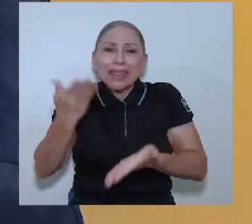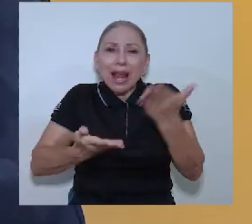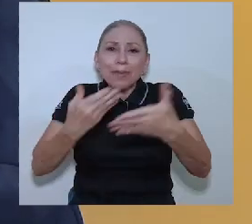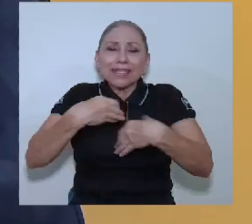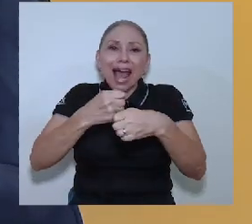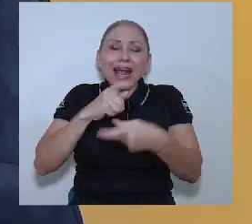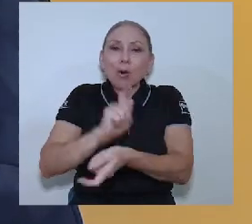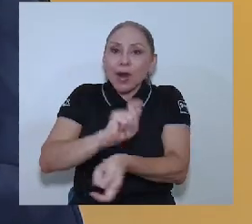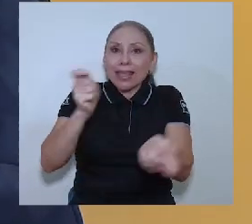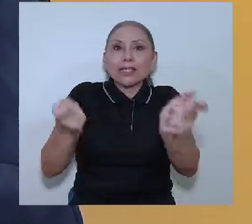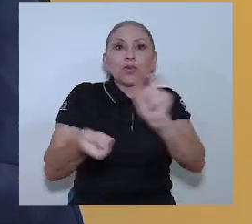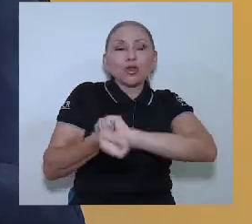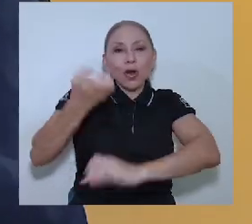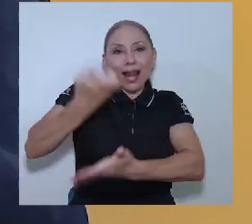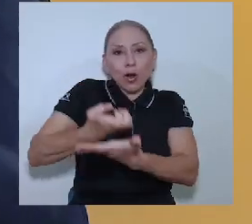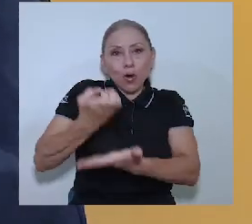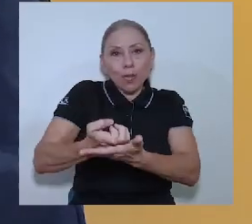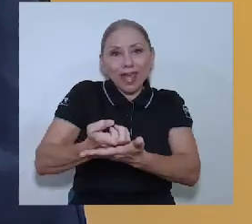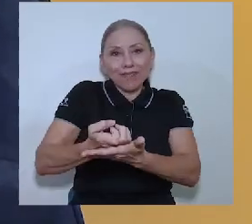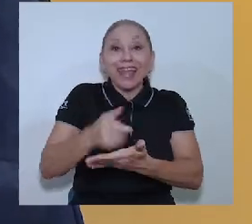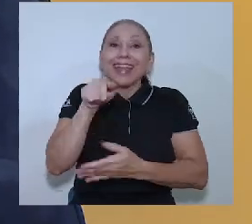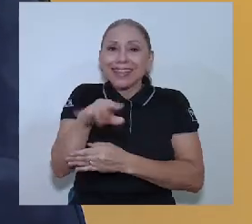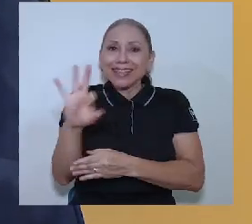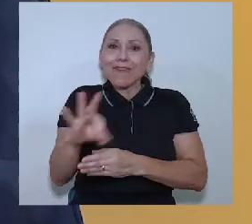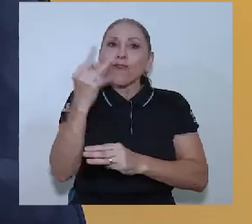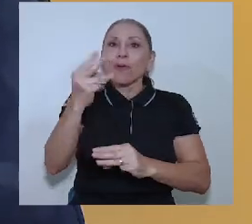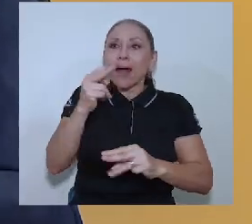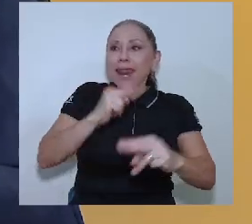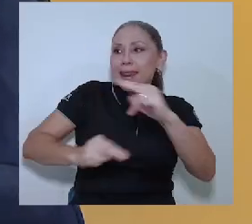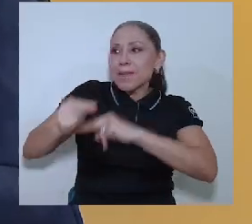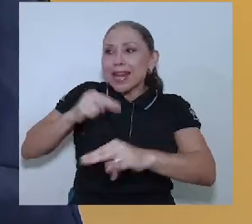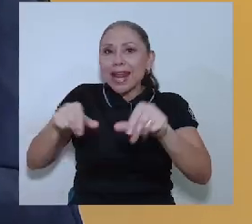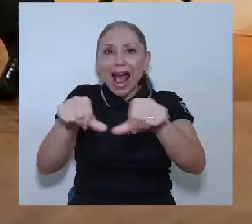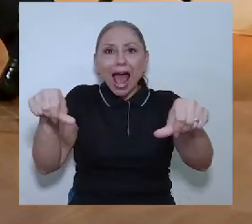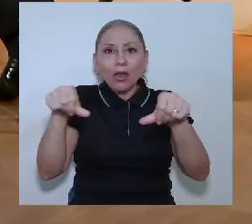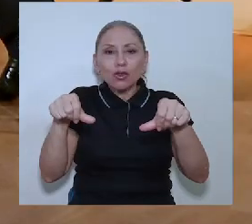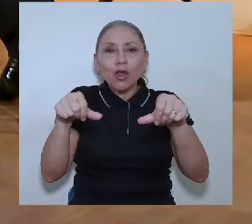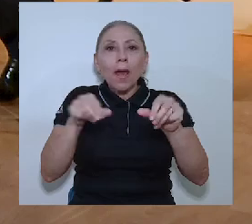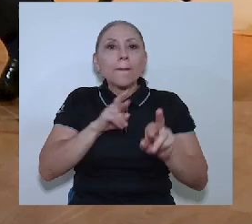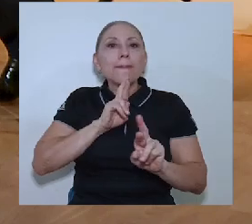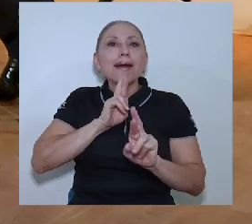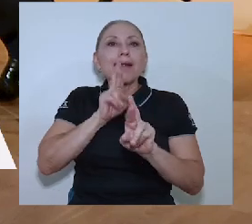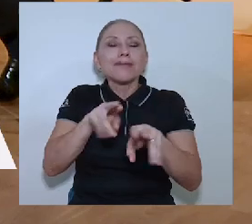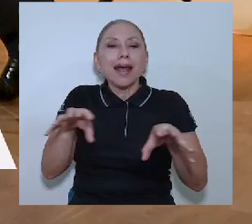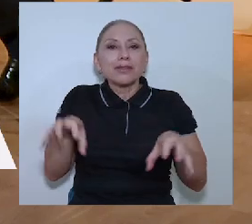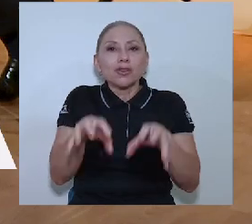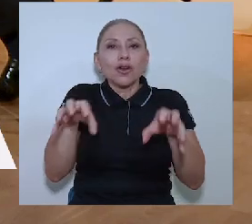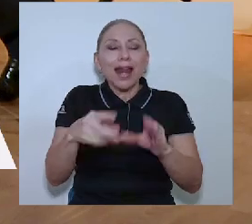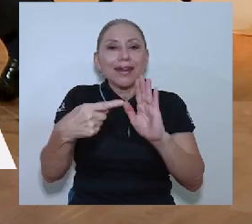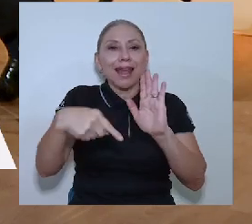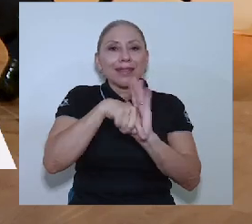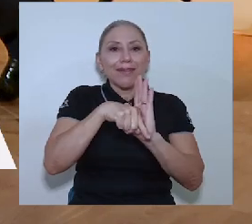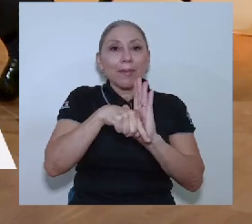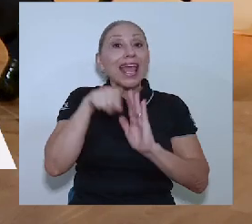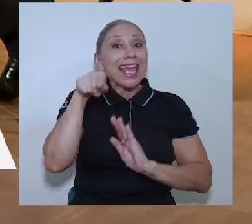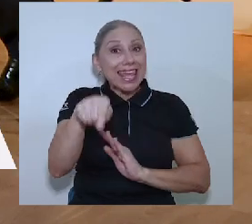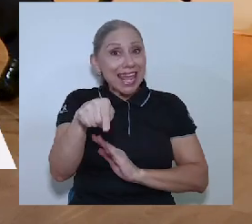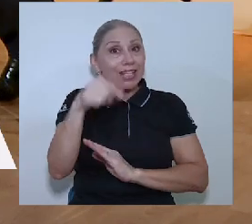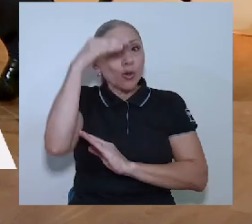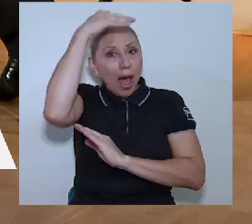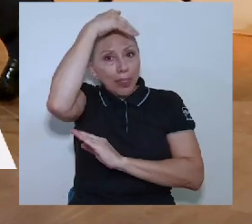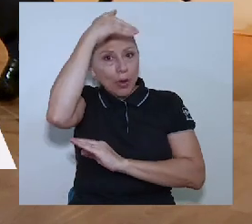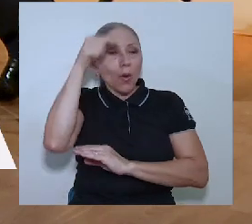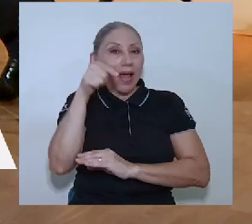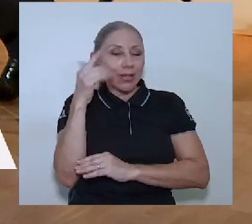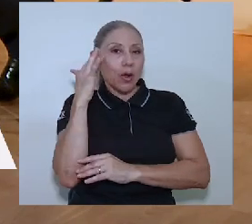hagan una disrupción en la economía, en esa medida los mercados van a reaccionar negativamente y eso es algo que a Trump le